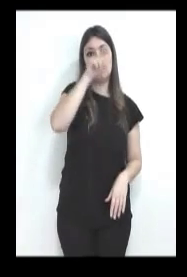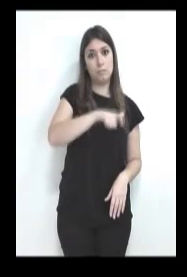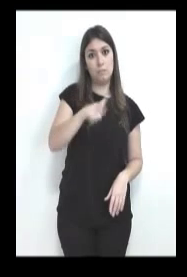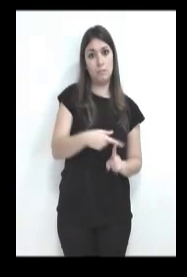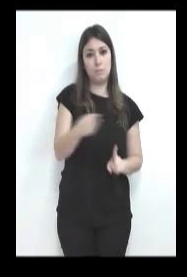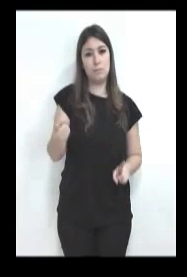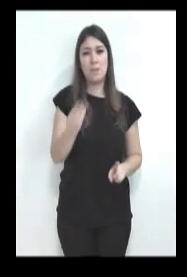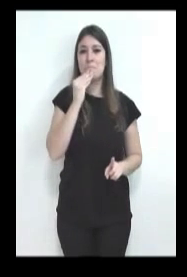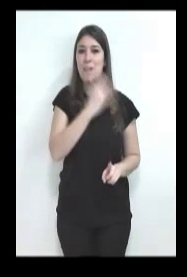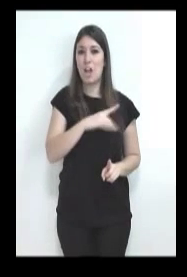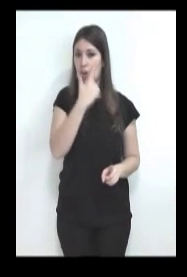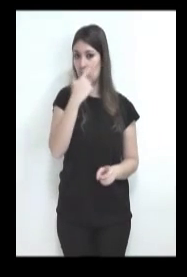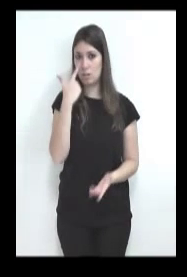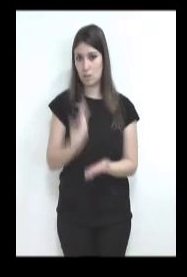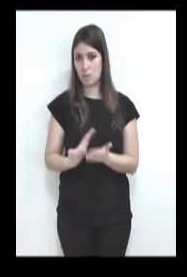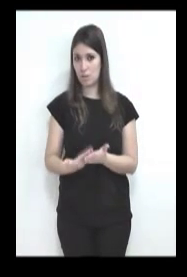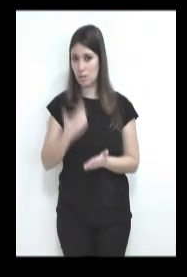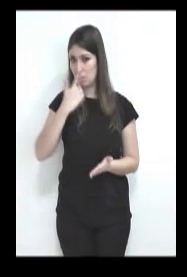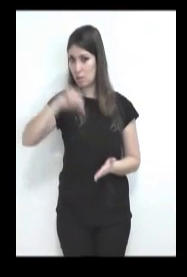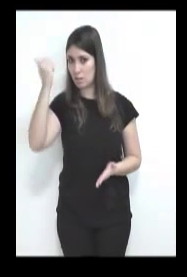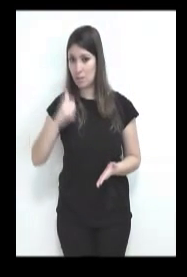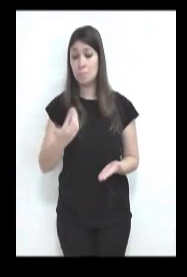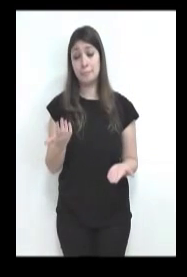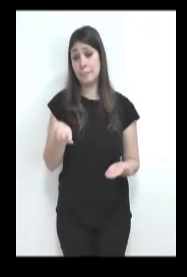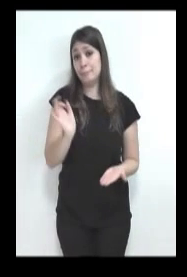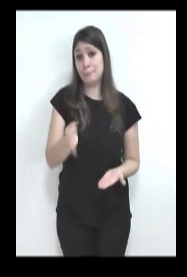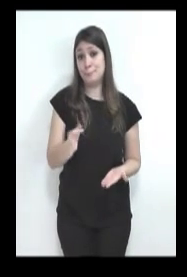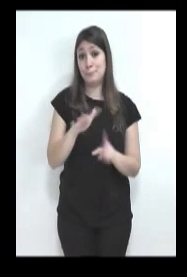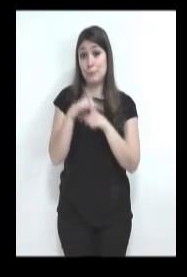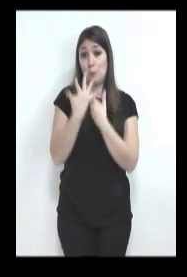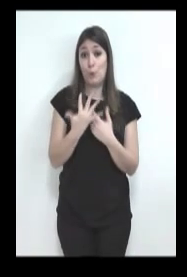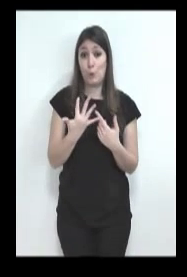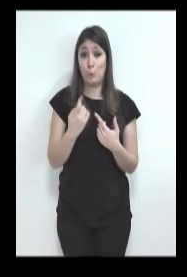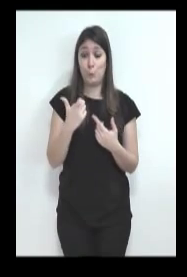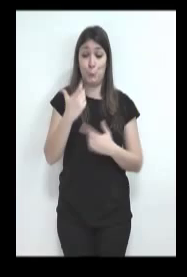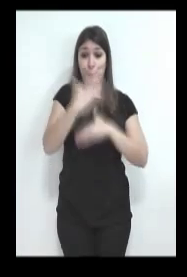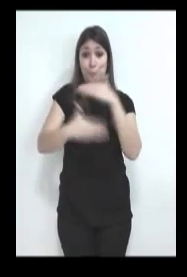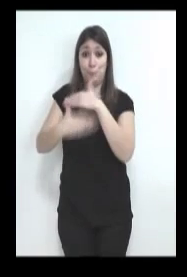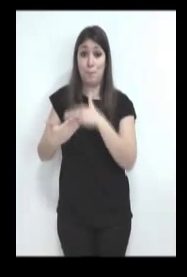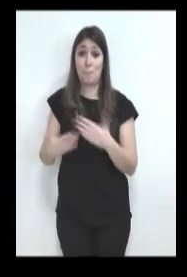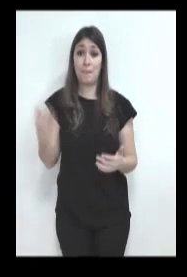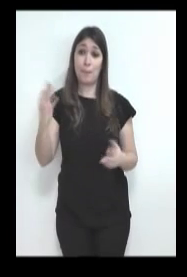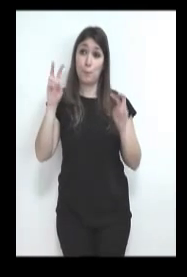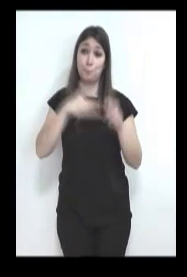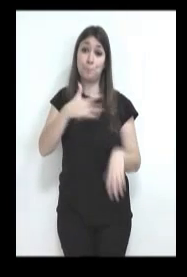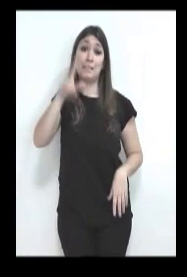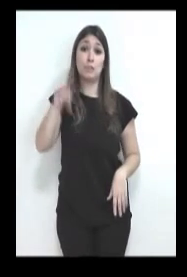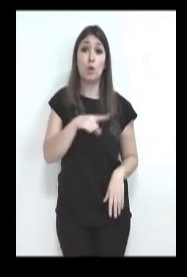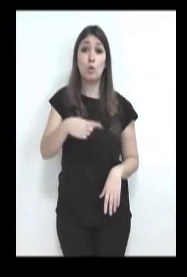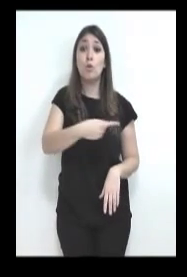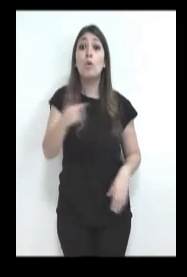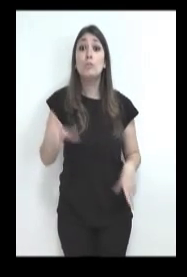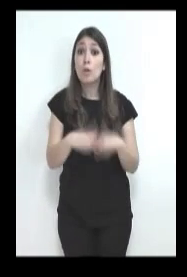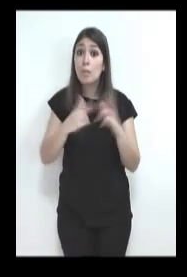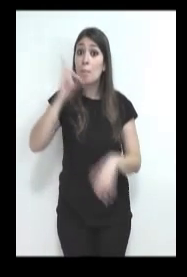son los mejores sensores, ¿no? Lo que pasa es que sí que es cierto que es una situación contingente. Tenemos que permitir o no que sea el ciudadano el